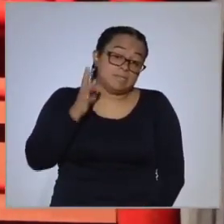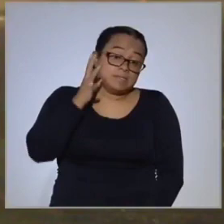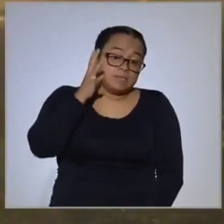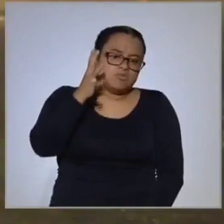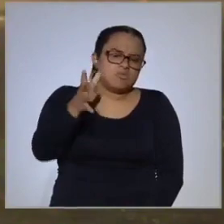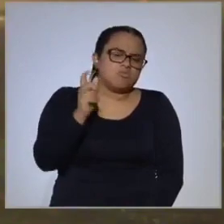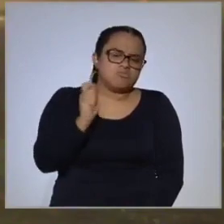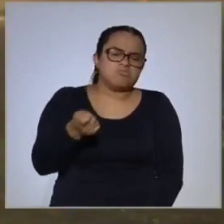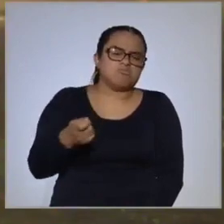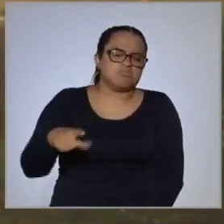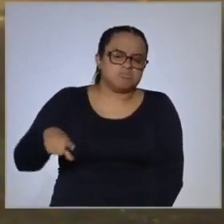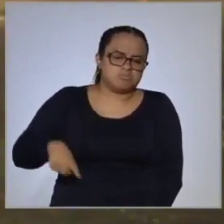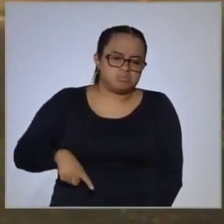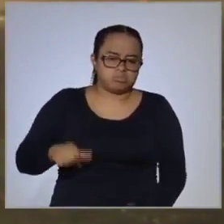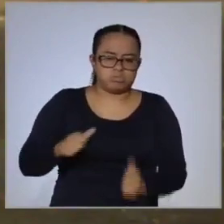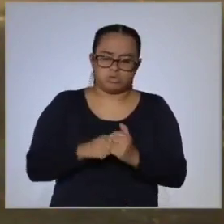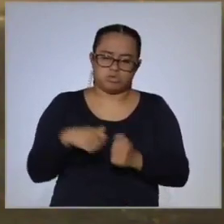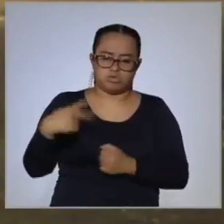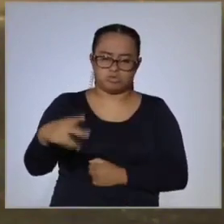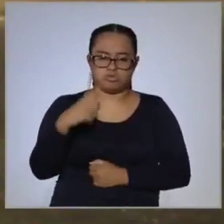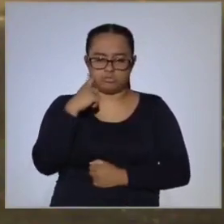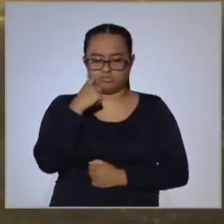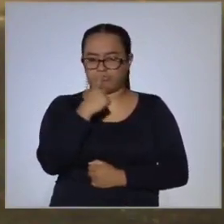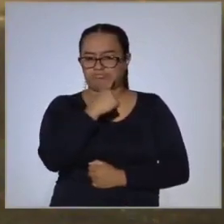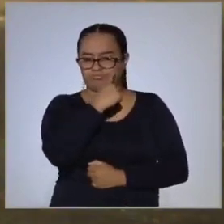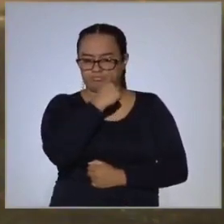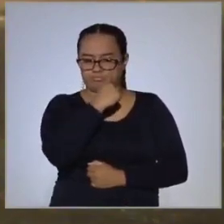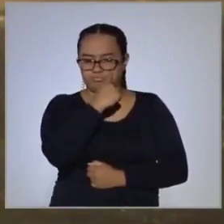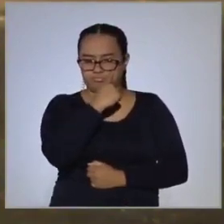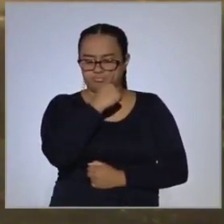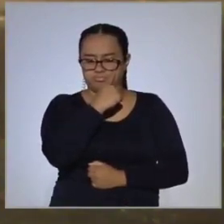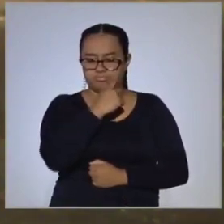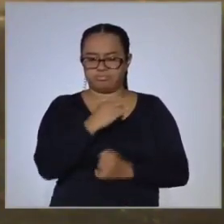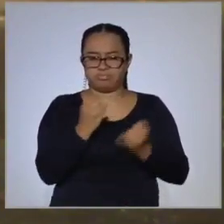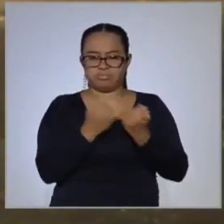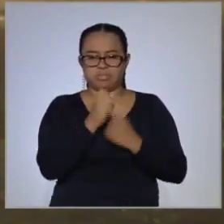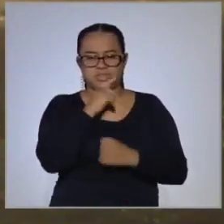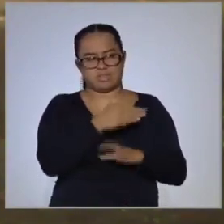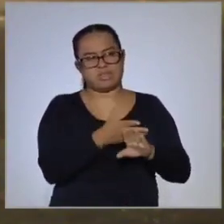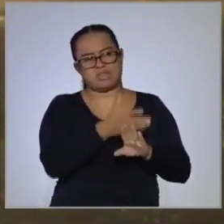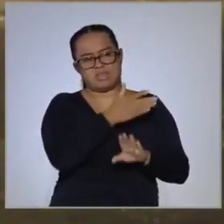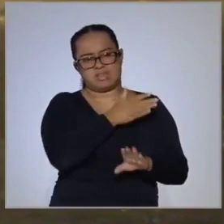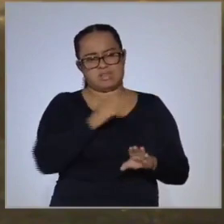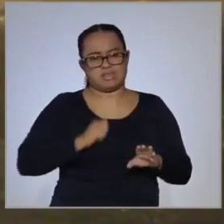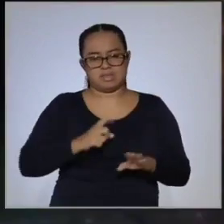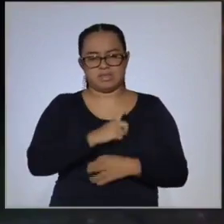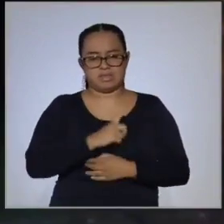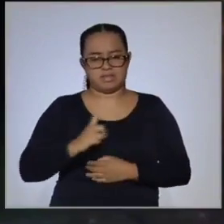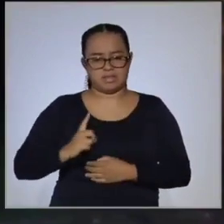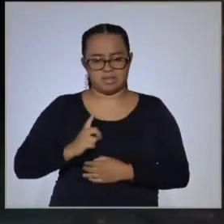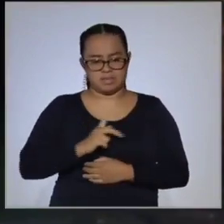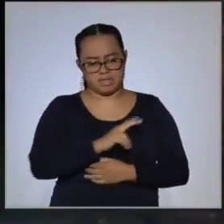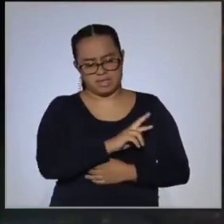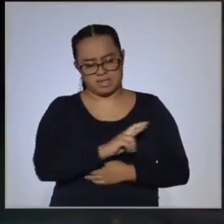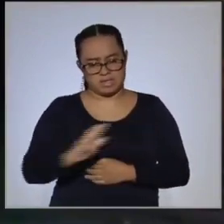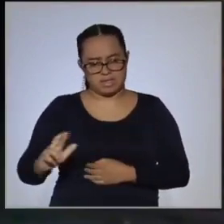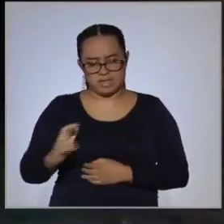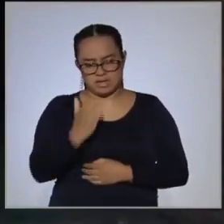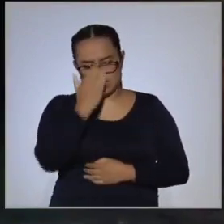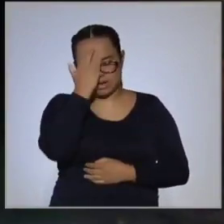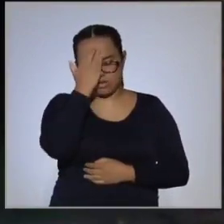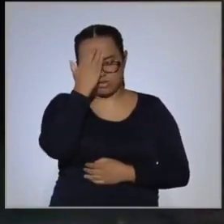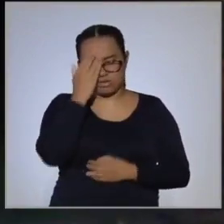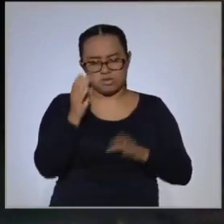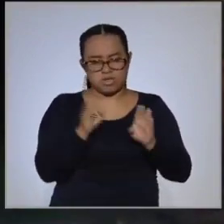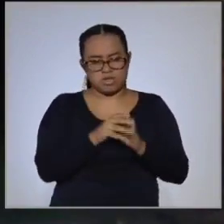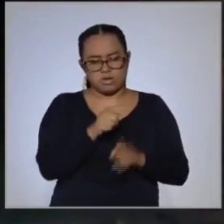una mirada y una revisión del pasado, de reconocer las fibras que nos